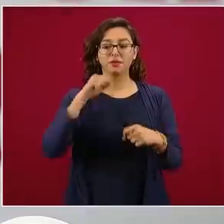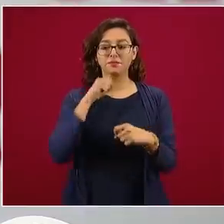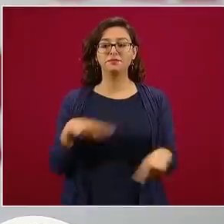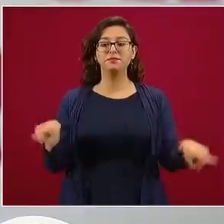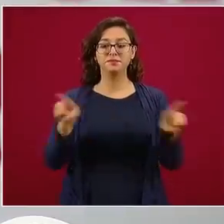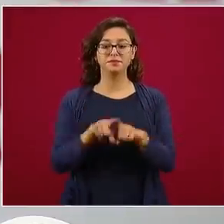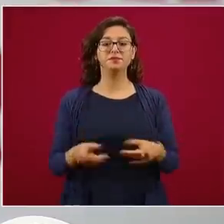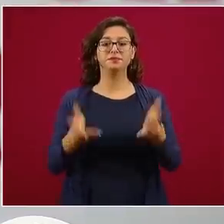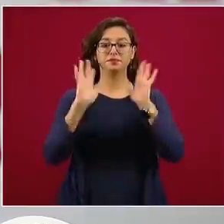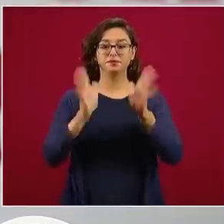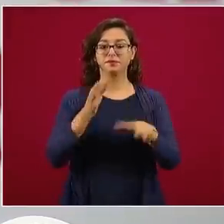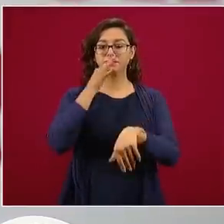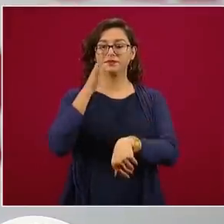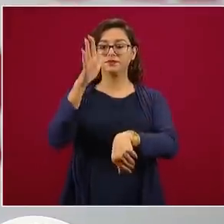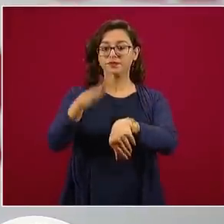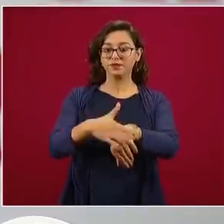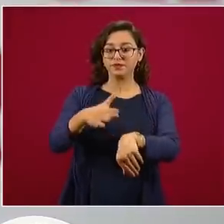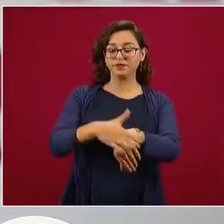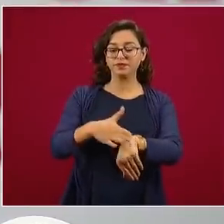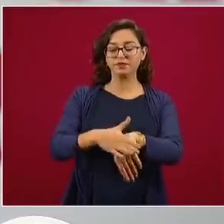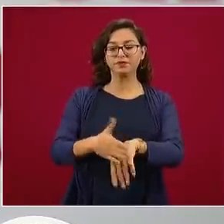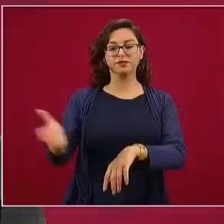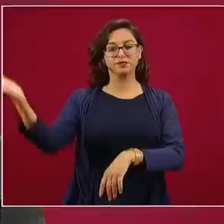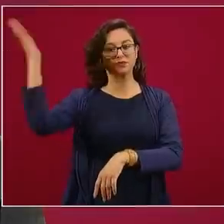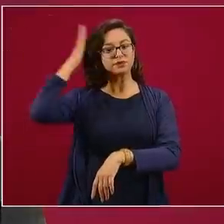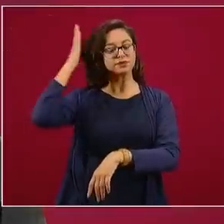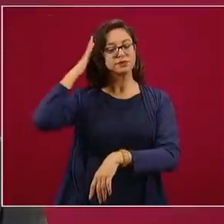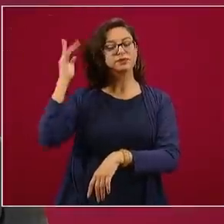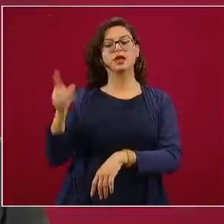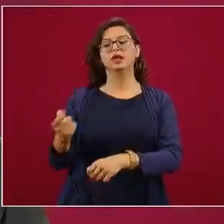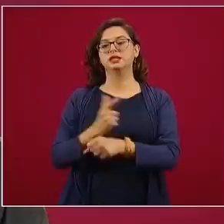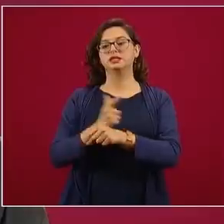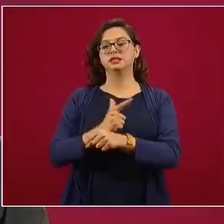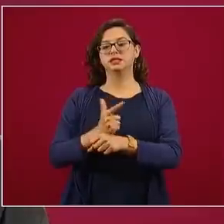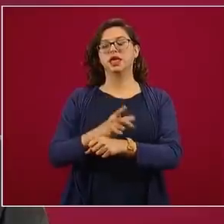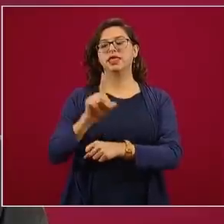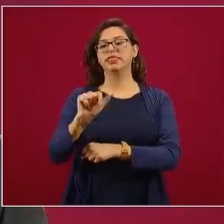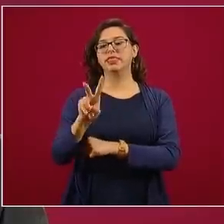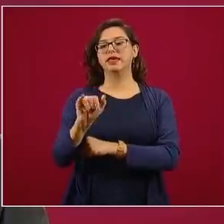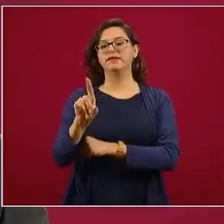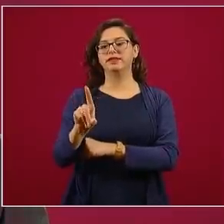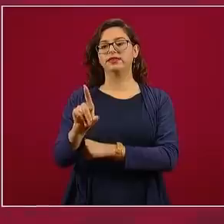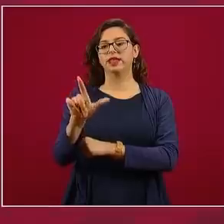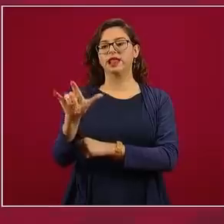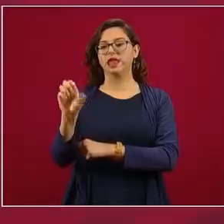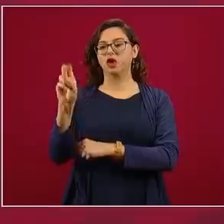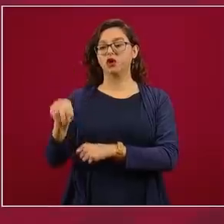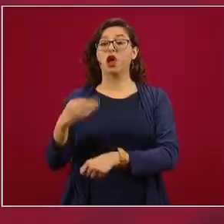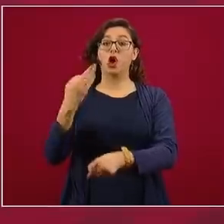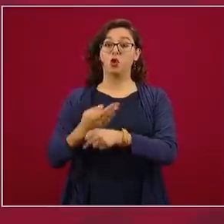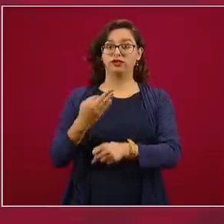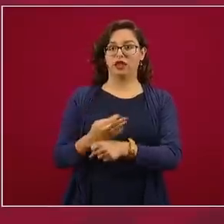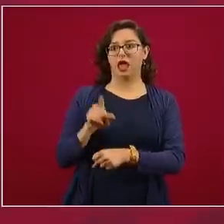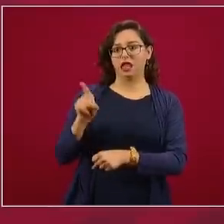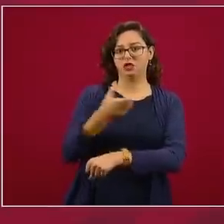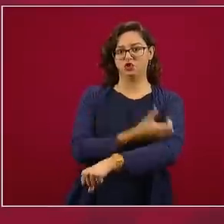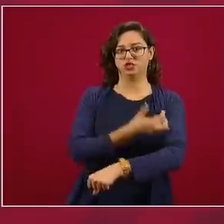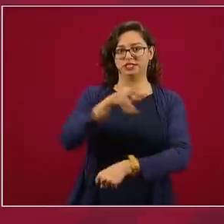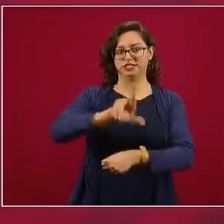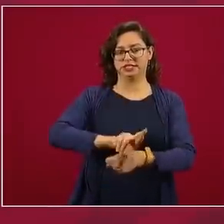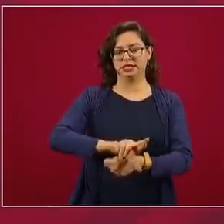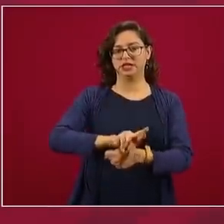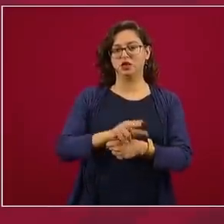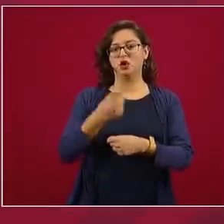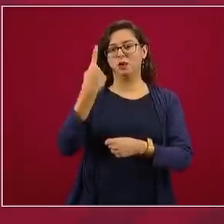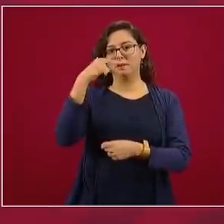encabezada por el licenciado David León, hasta el momento coordinador general de Protección Civil, y